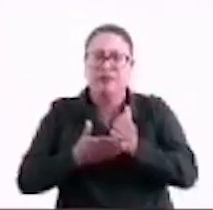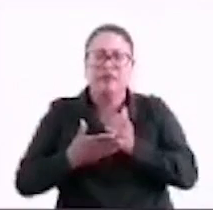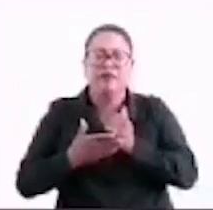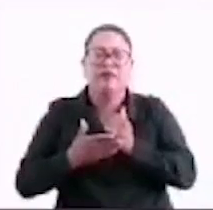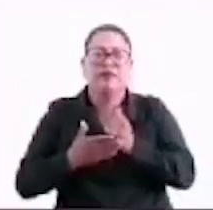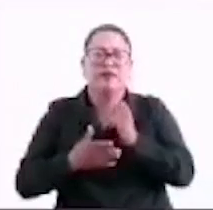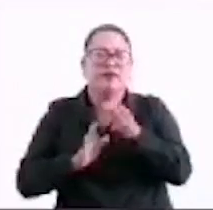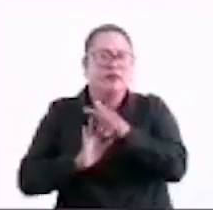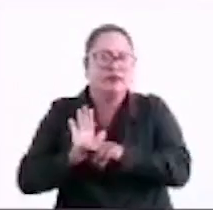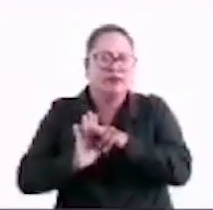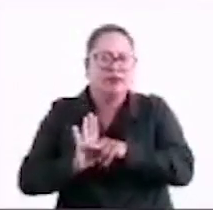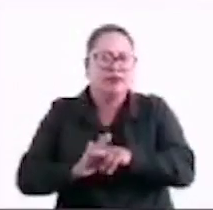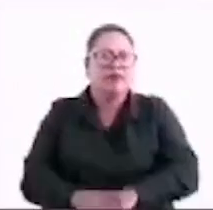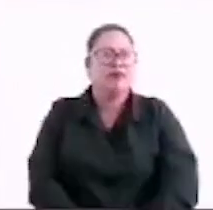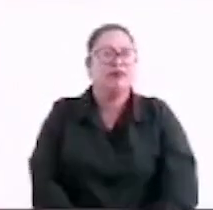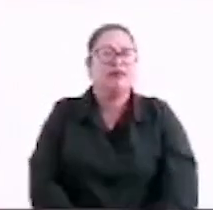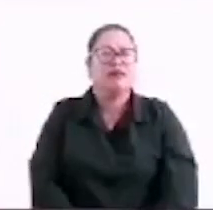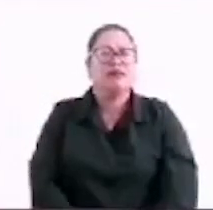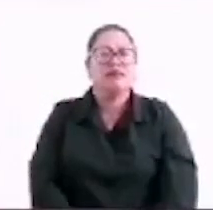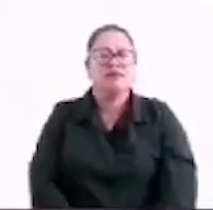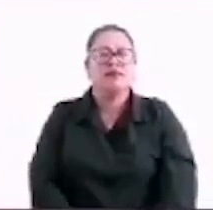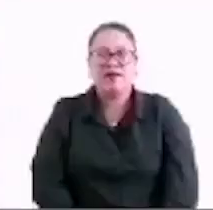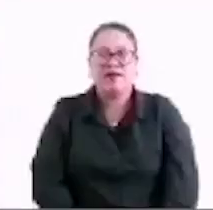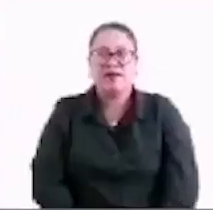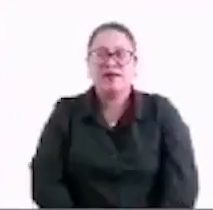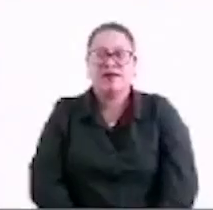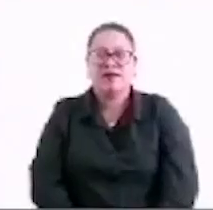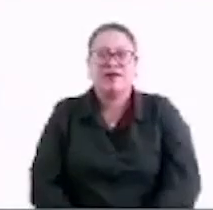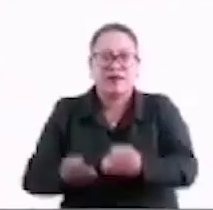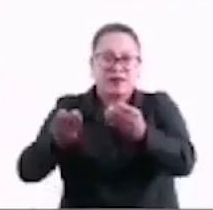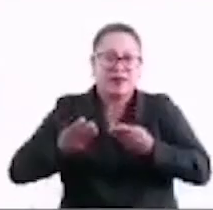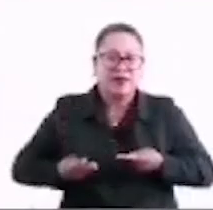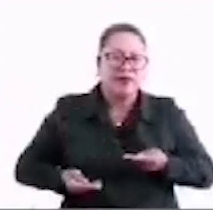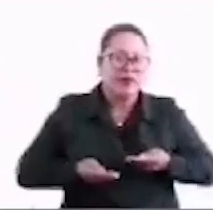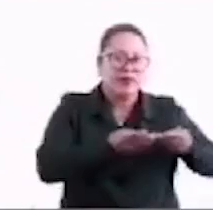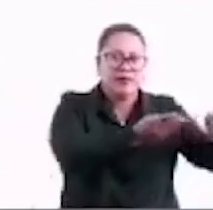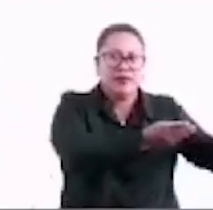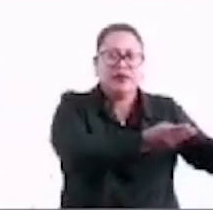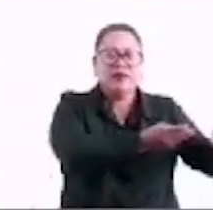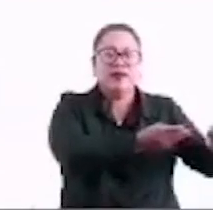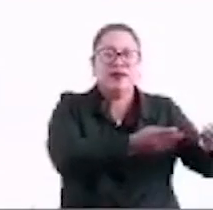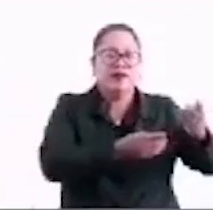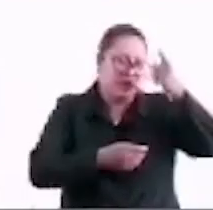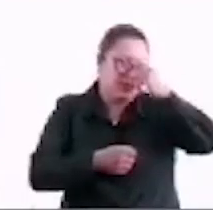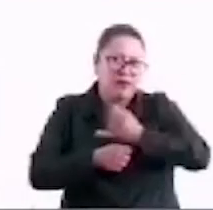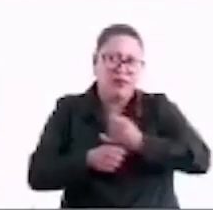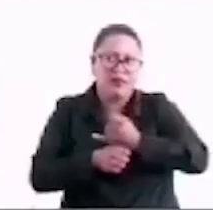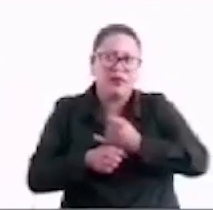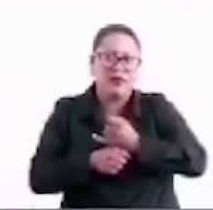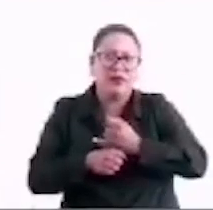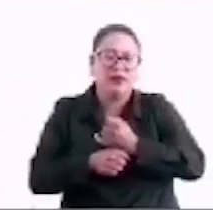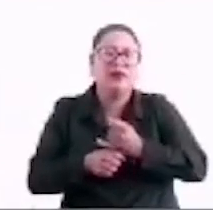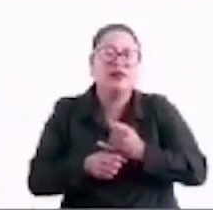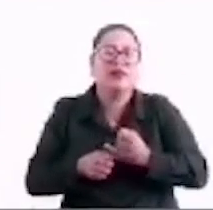del viejo régimen. En Oaxaca, a más de 60 días de haber asumido el cargo, el gobernador Salomón Jara Cruz todavía